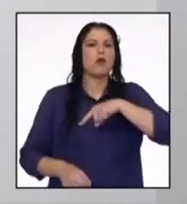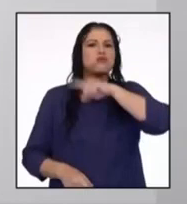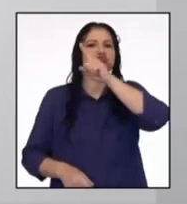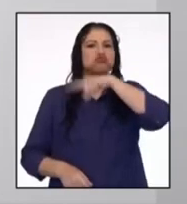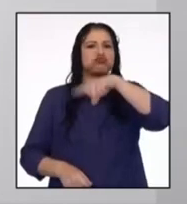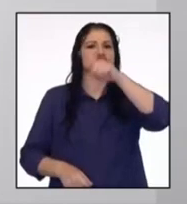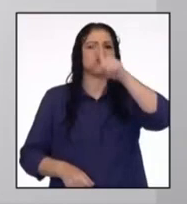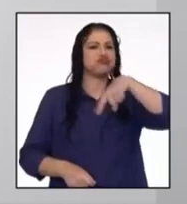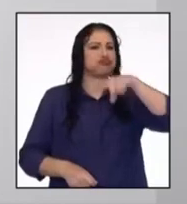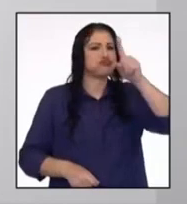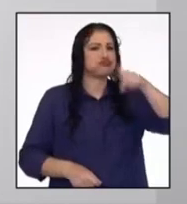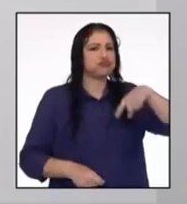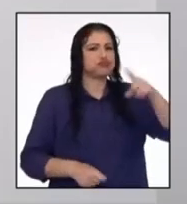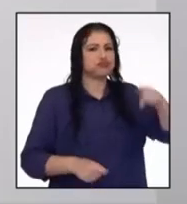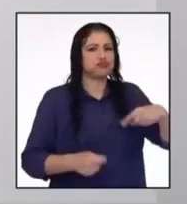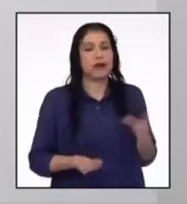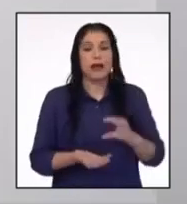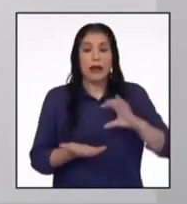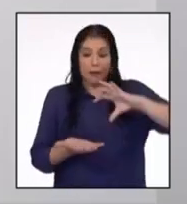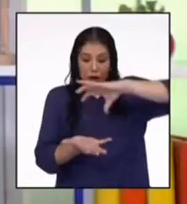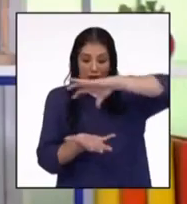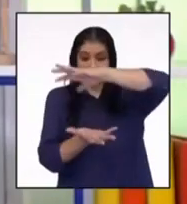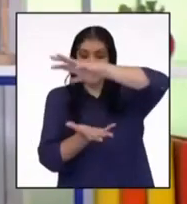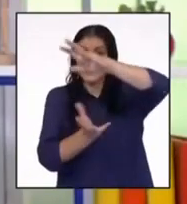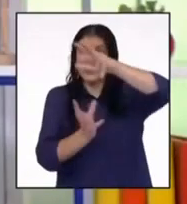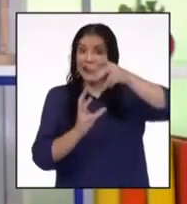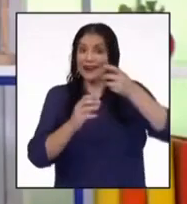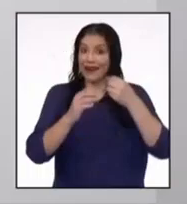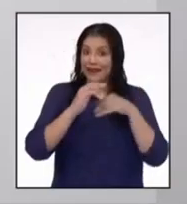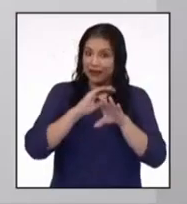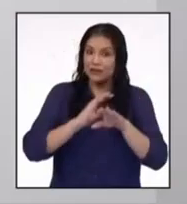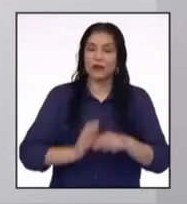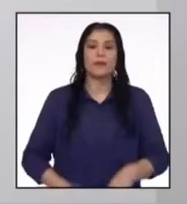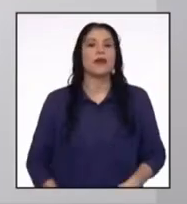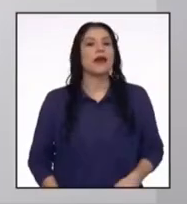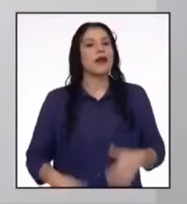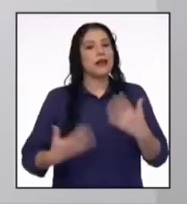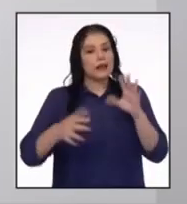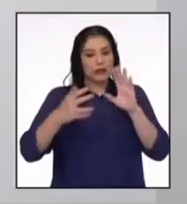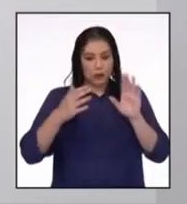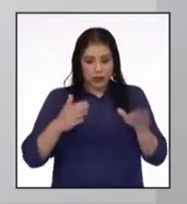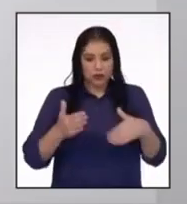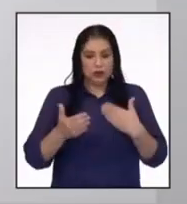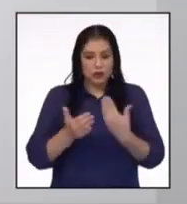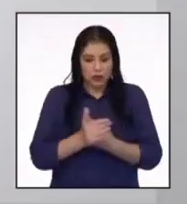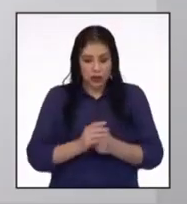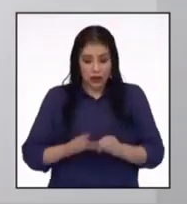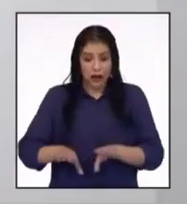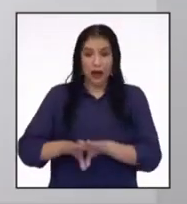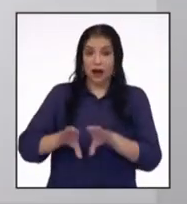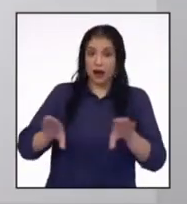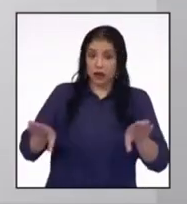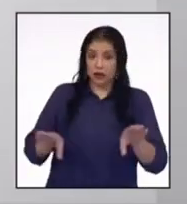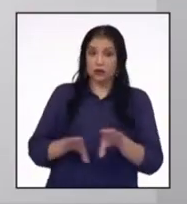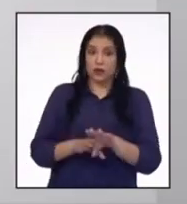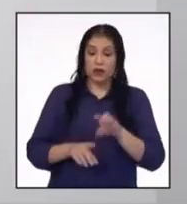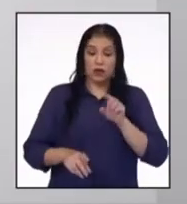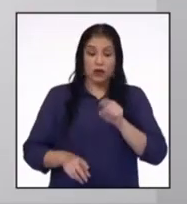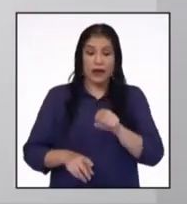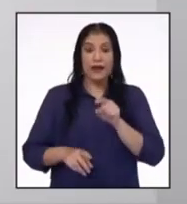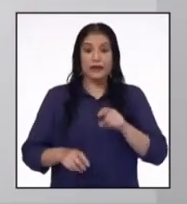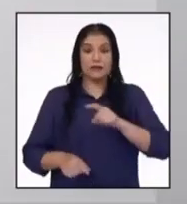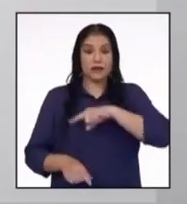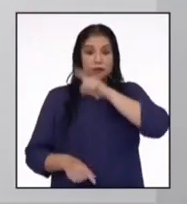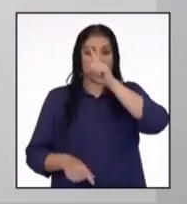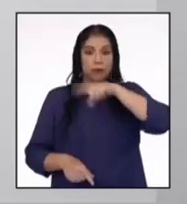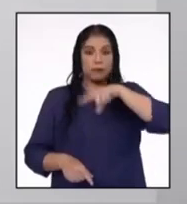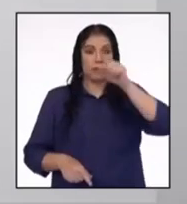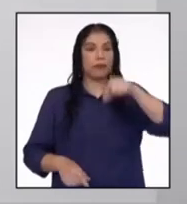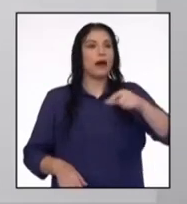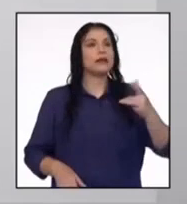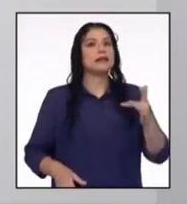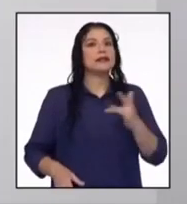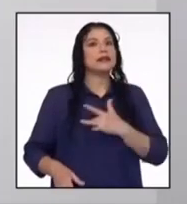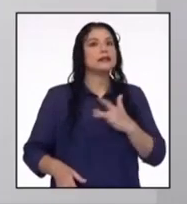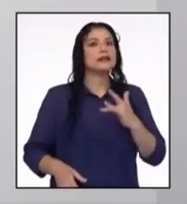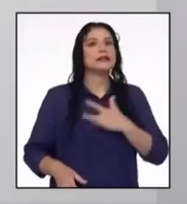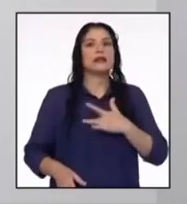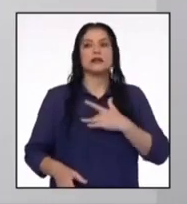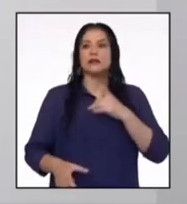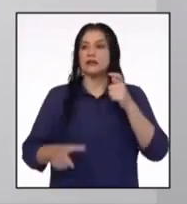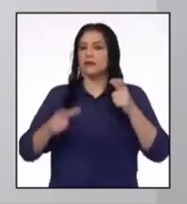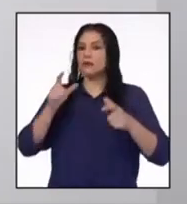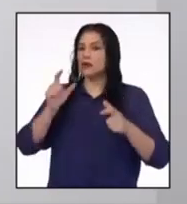como ondas por el interior de la Tierra. Ajá. Al llegar a la superficie, estas ondas son percibidas por